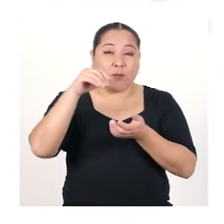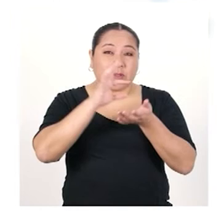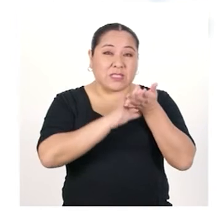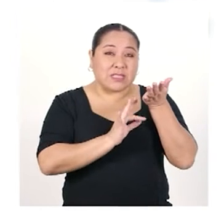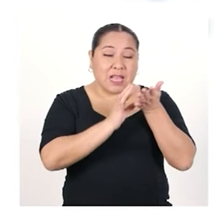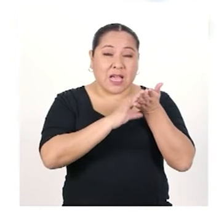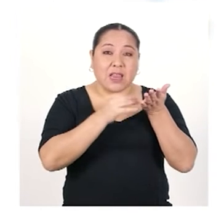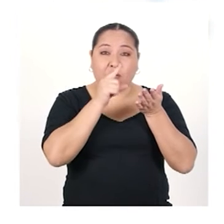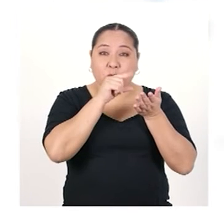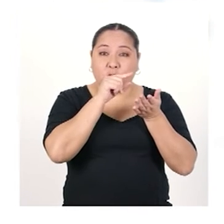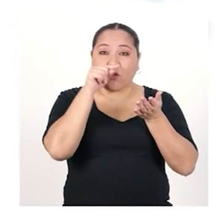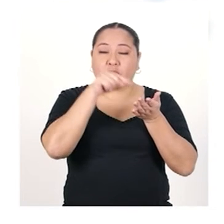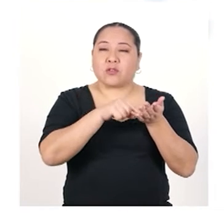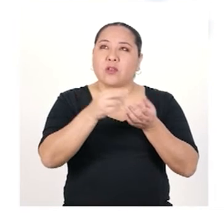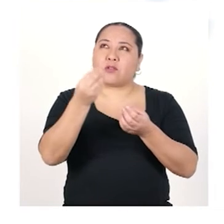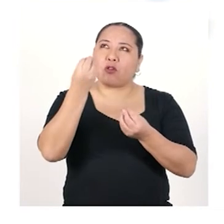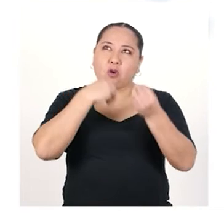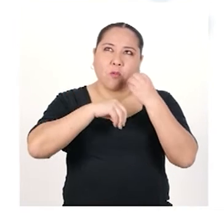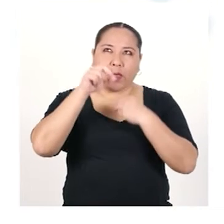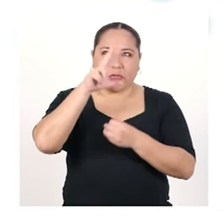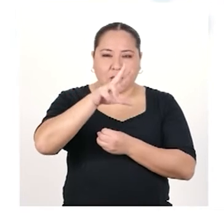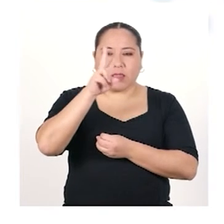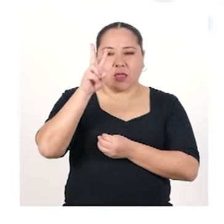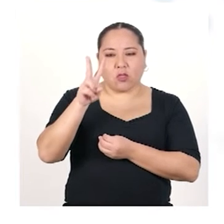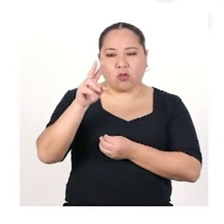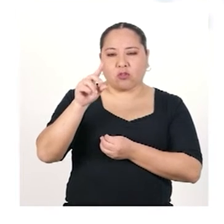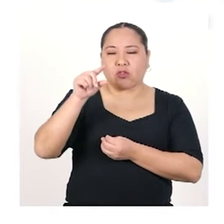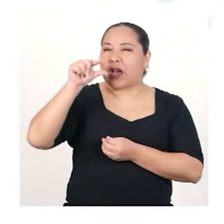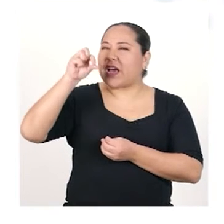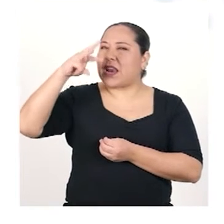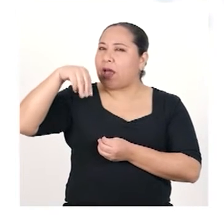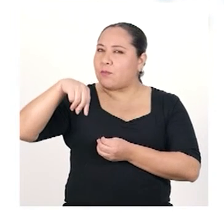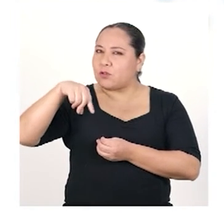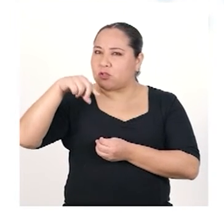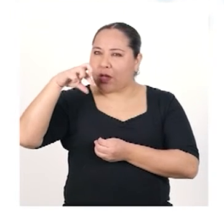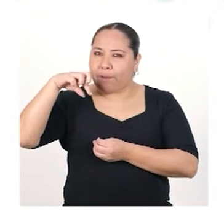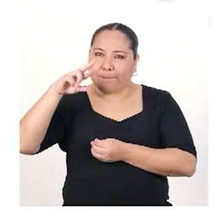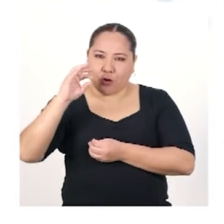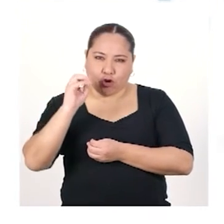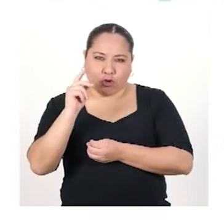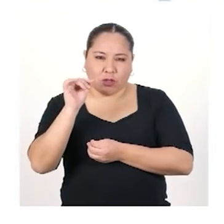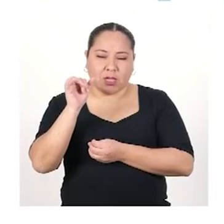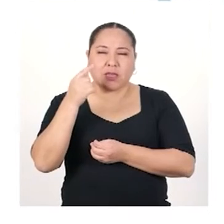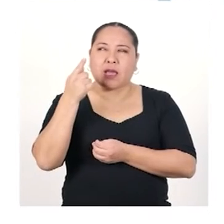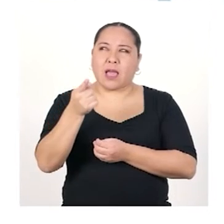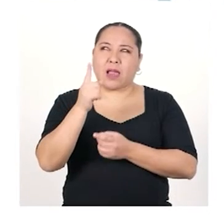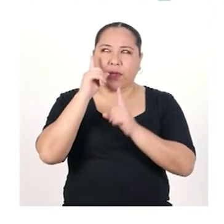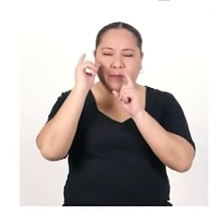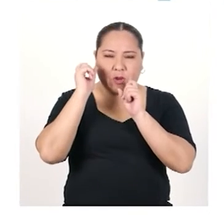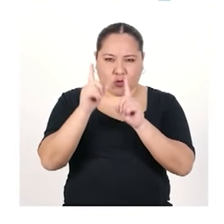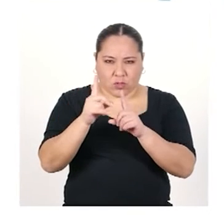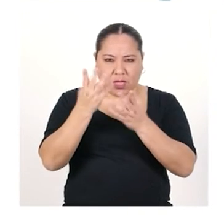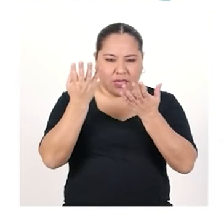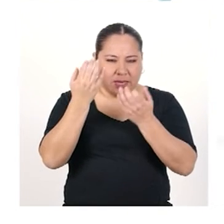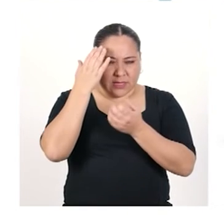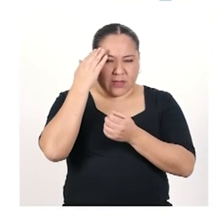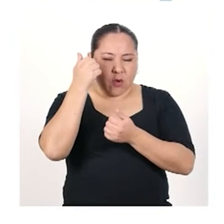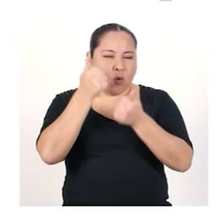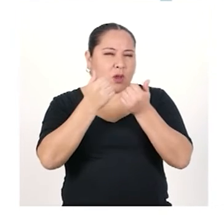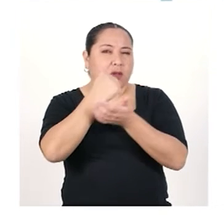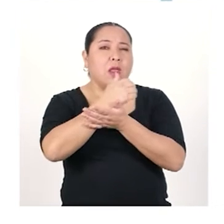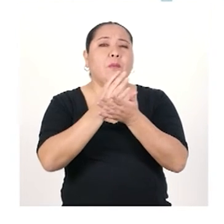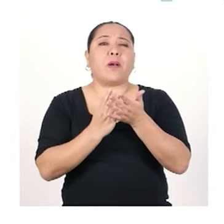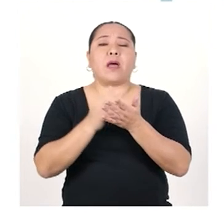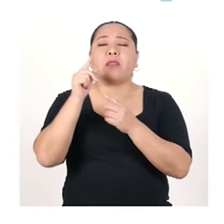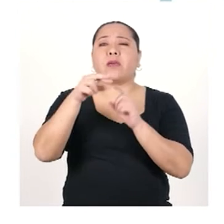de pollo, se consumen 32 gramos de proteínas. Ahora, la pregunta nos pide saber